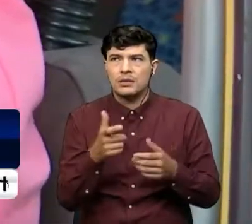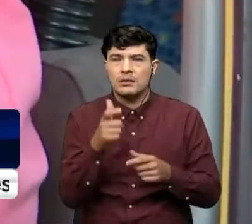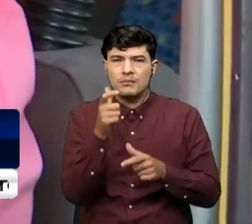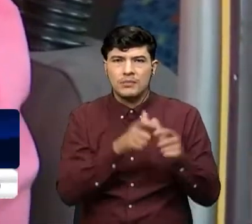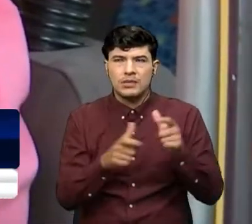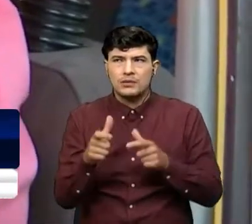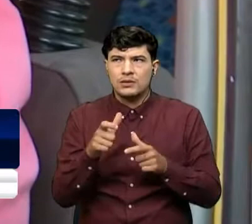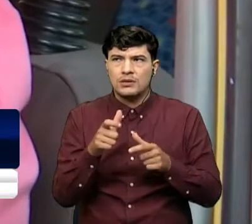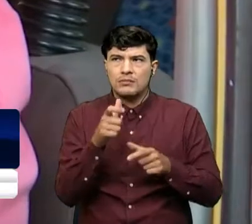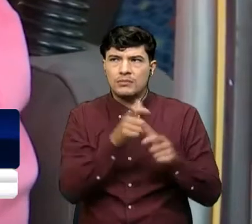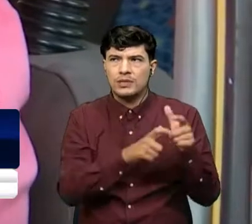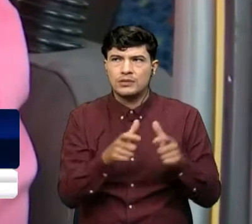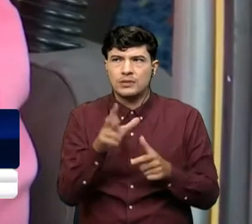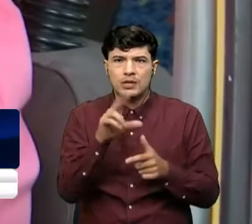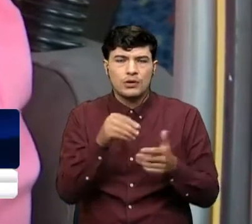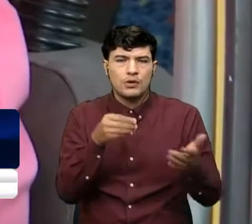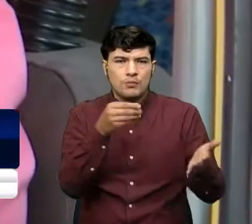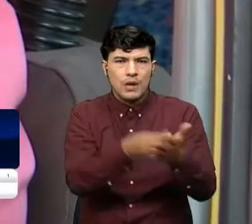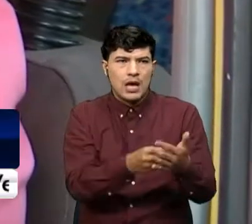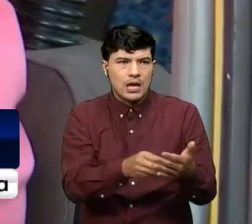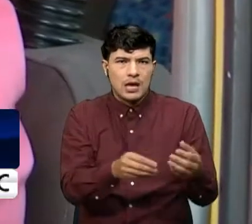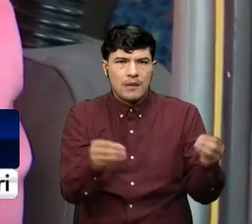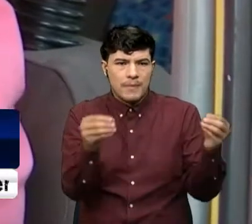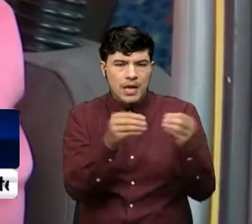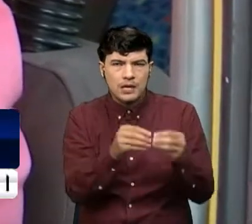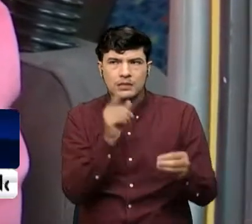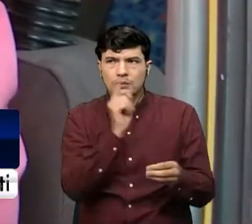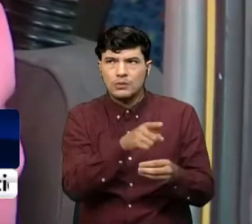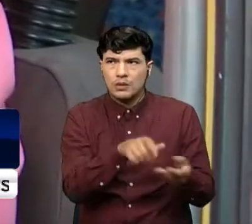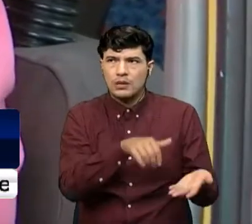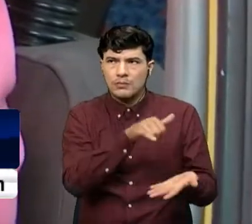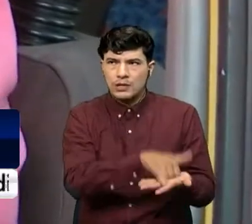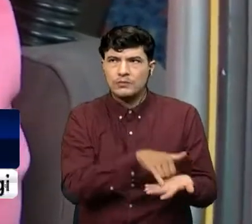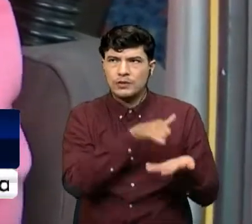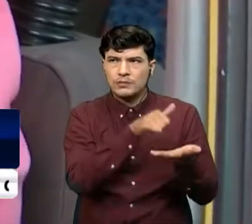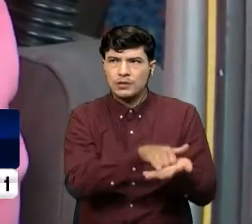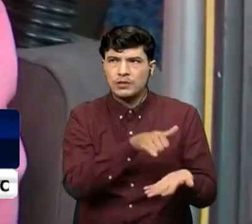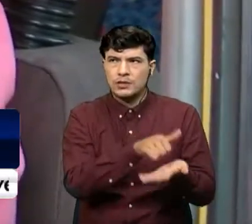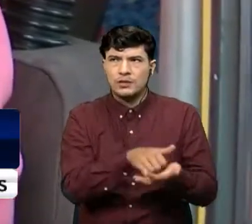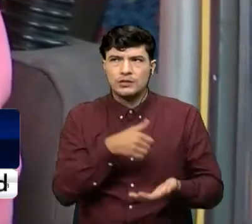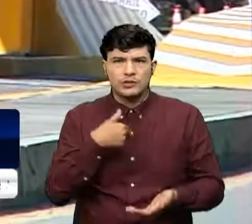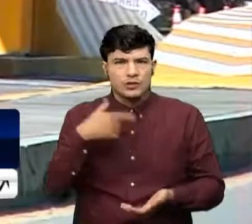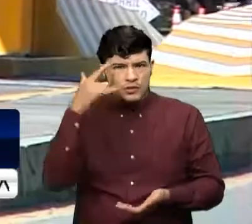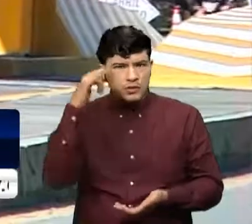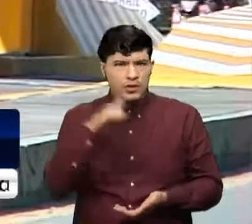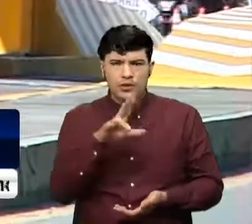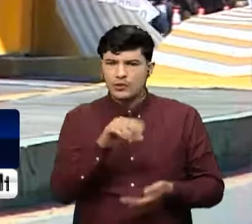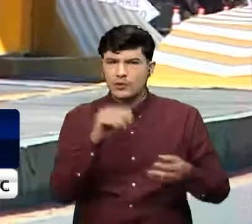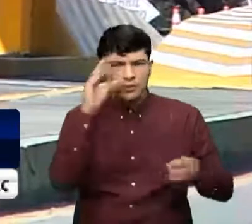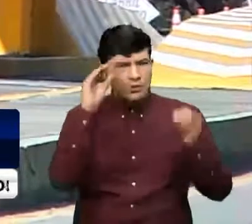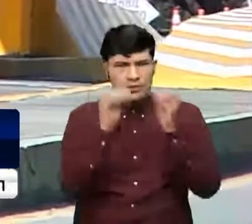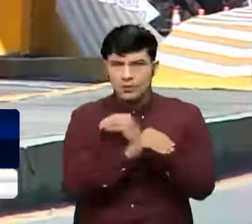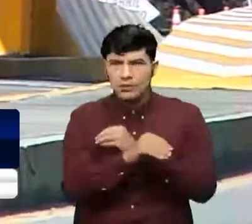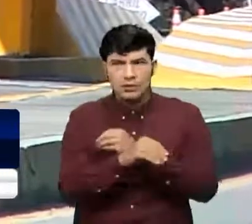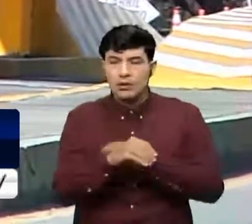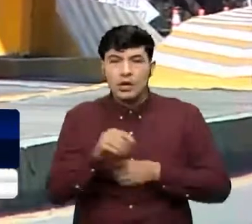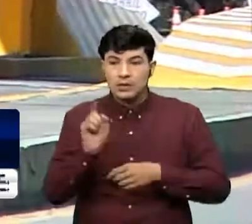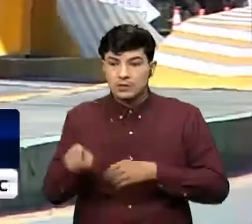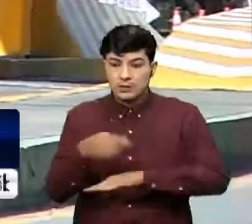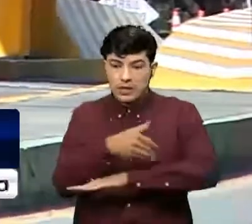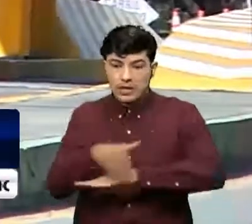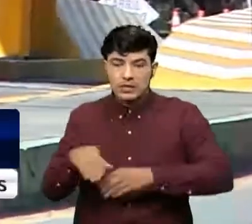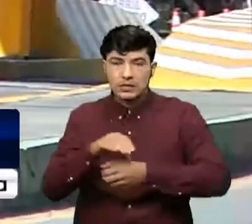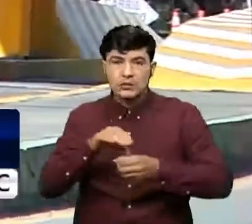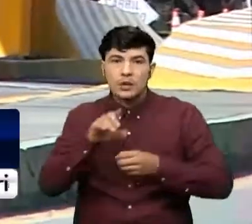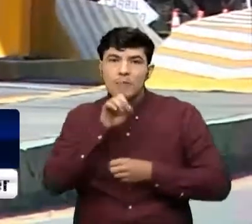paga más, la tarifa está igual, entonces creo que no es conveniente. En las calles de Bucaramanga las